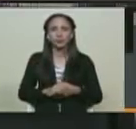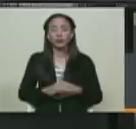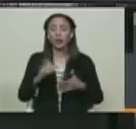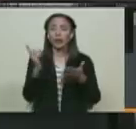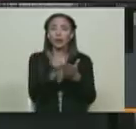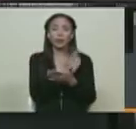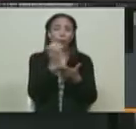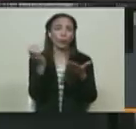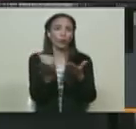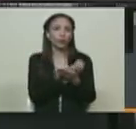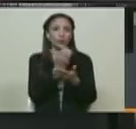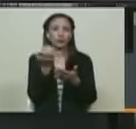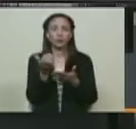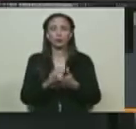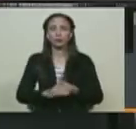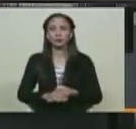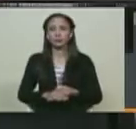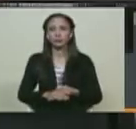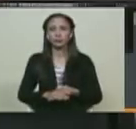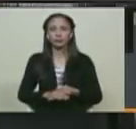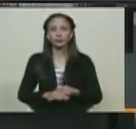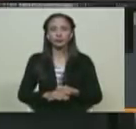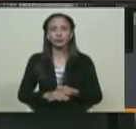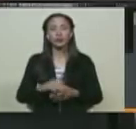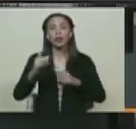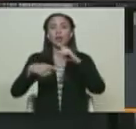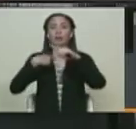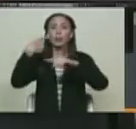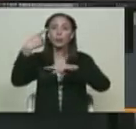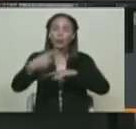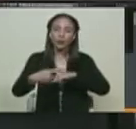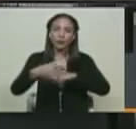libros, cuadernos. Y luego en diciembre